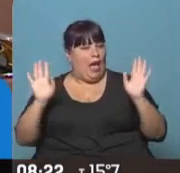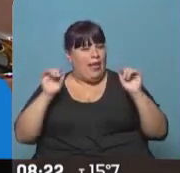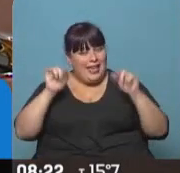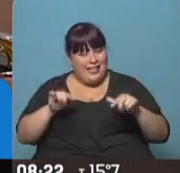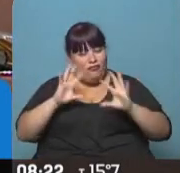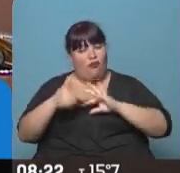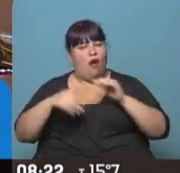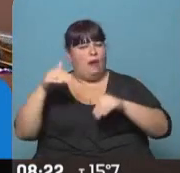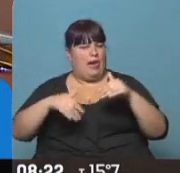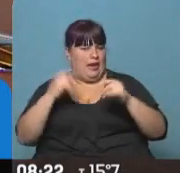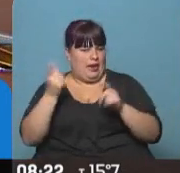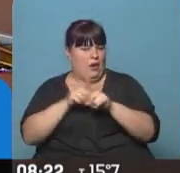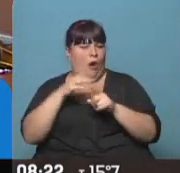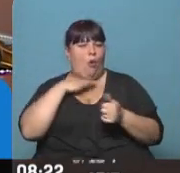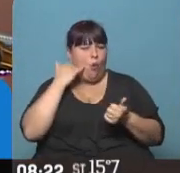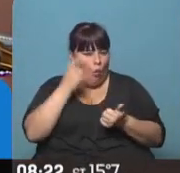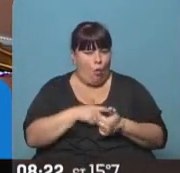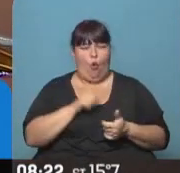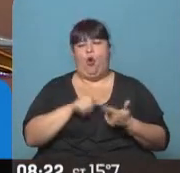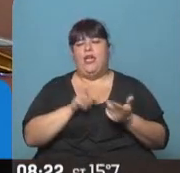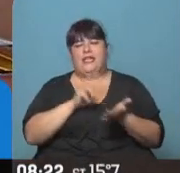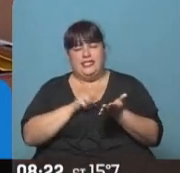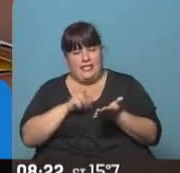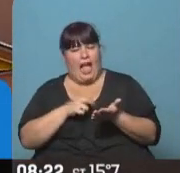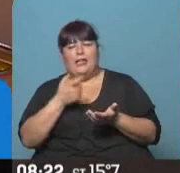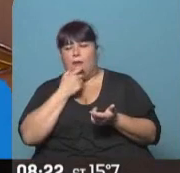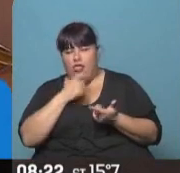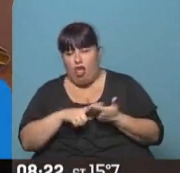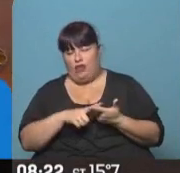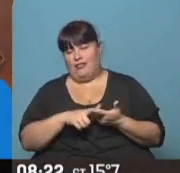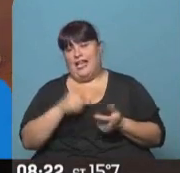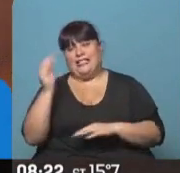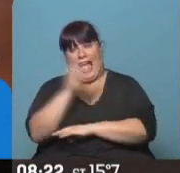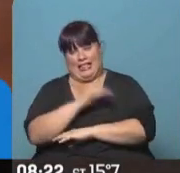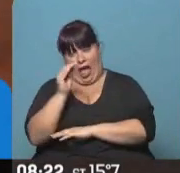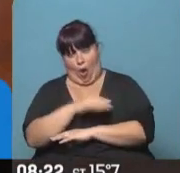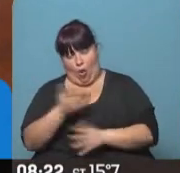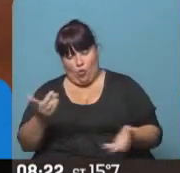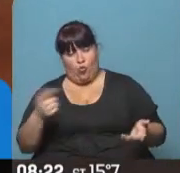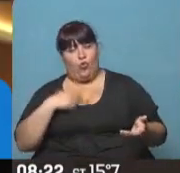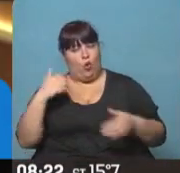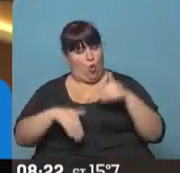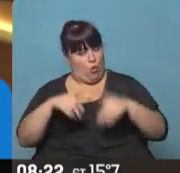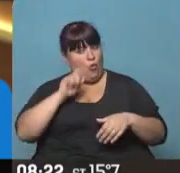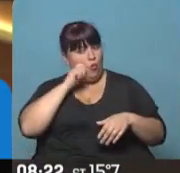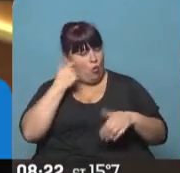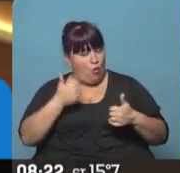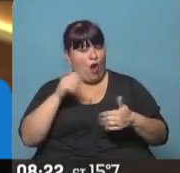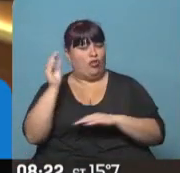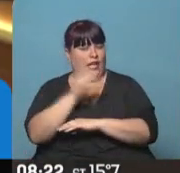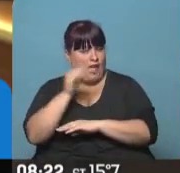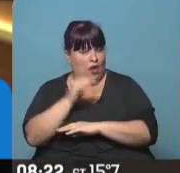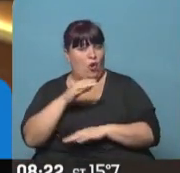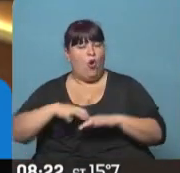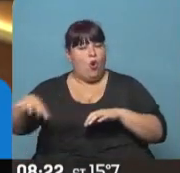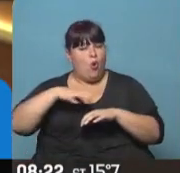esto explica elecciones muy importantes como la de Jujuy, como las de Salta, Mendoza, Santa Cruz. Hemos hecho una elección importantísima en Santa Cruz,